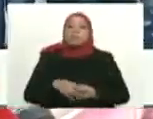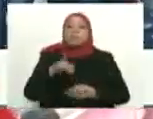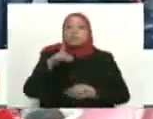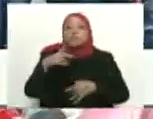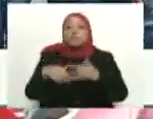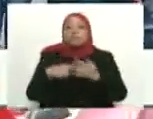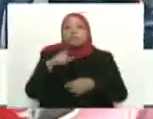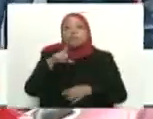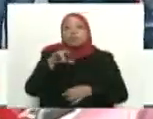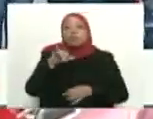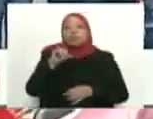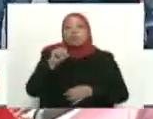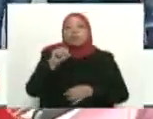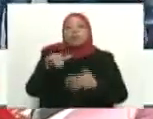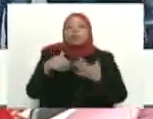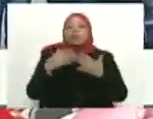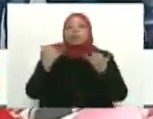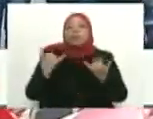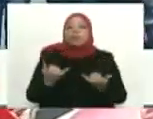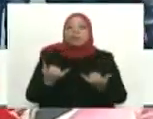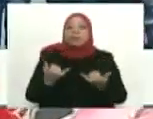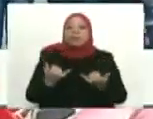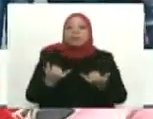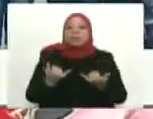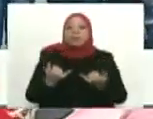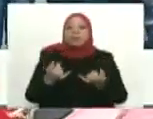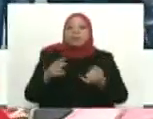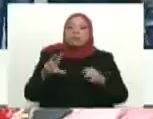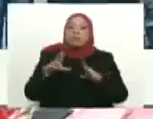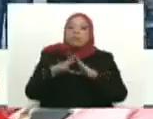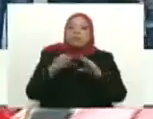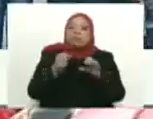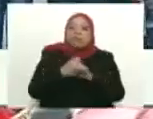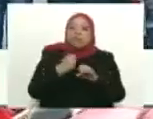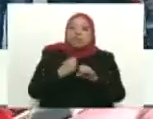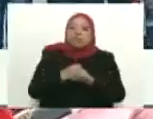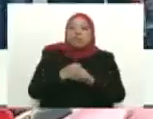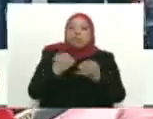Luzmila Rodríguez. Teresa Bracamonte.